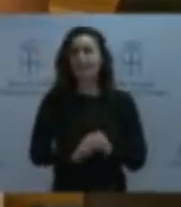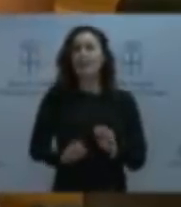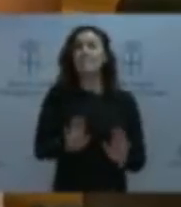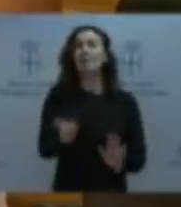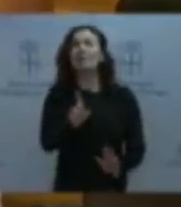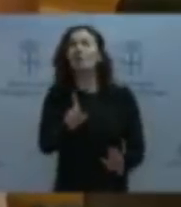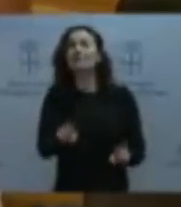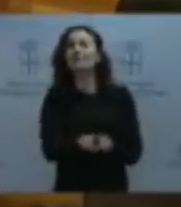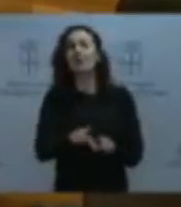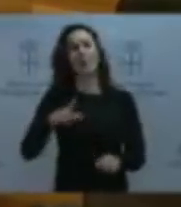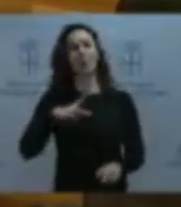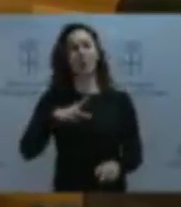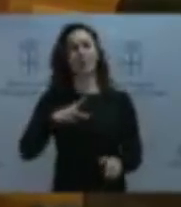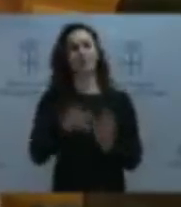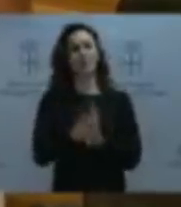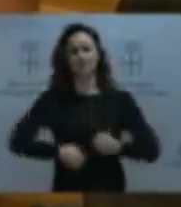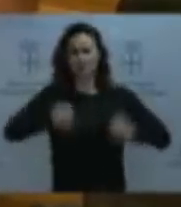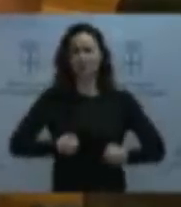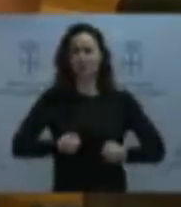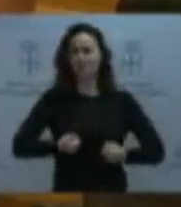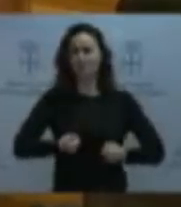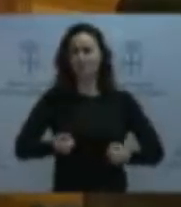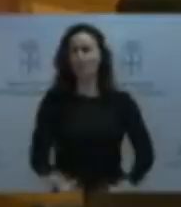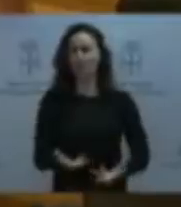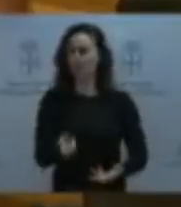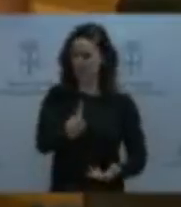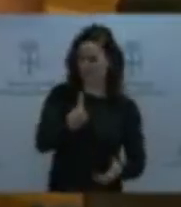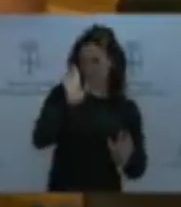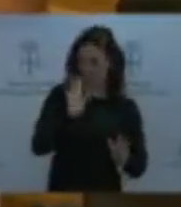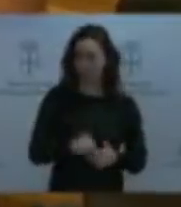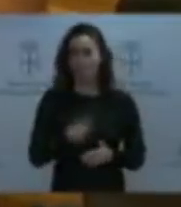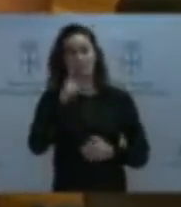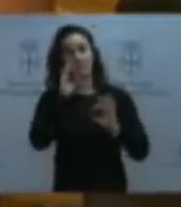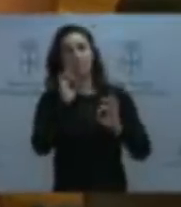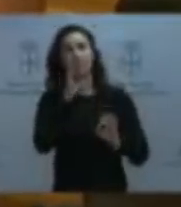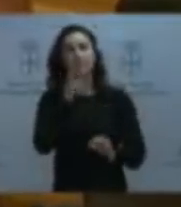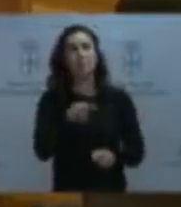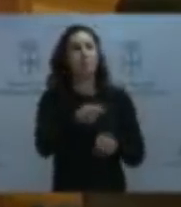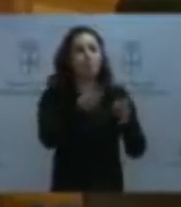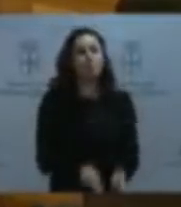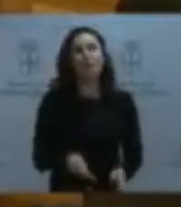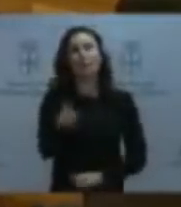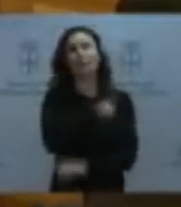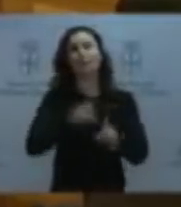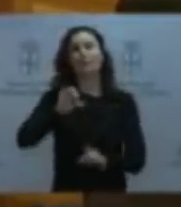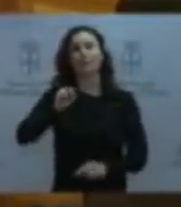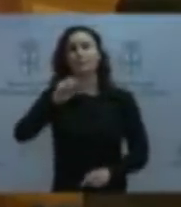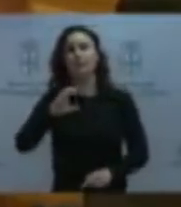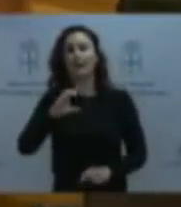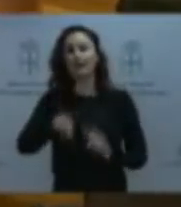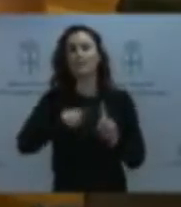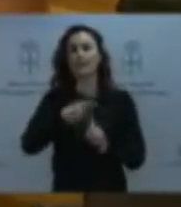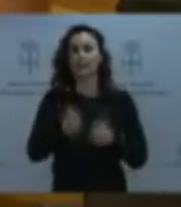contundente, porque usted, na xestión del problema del SAC y de la OPE de atención primaria, non está a la altura del